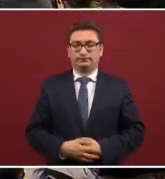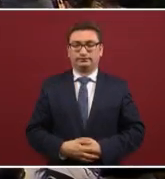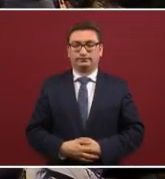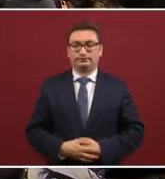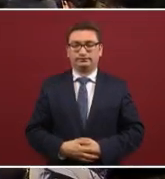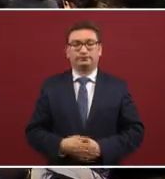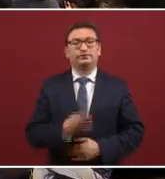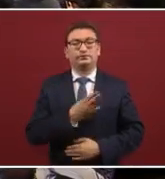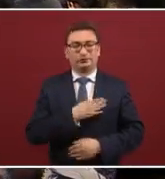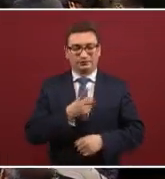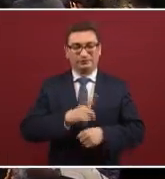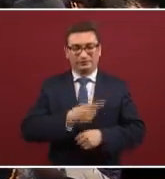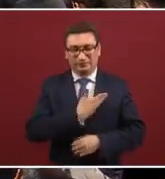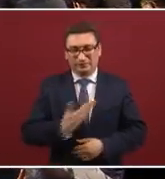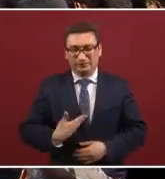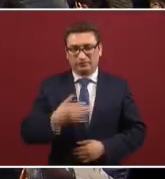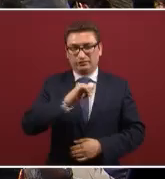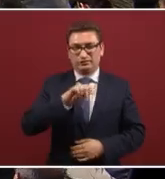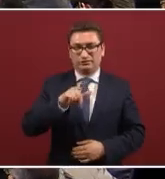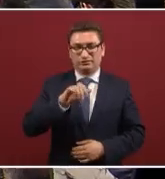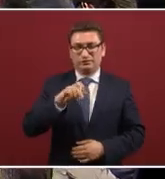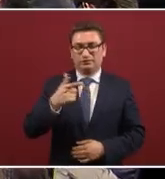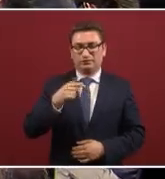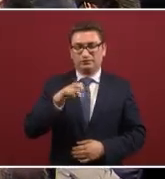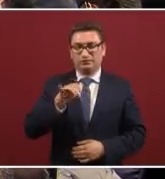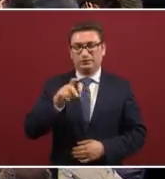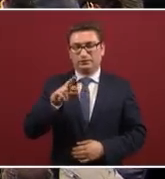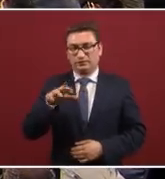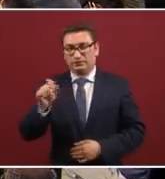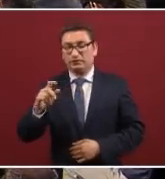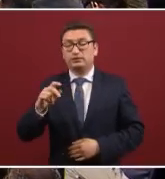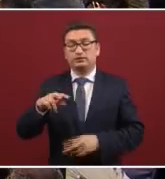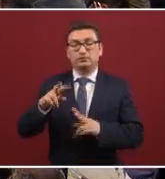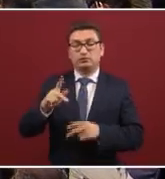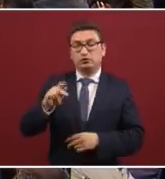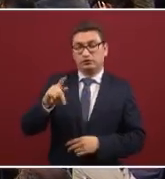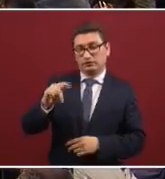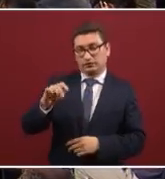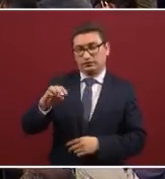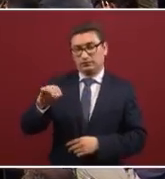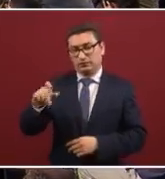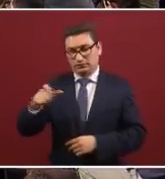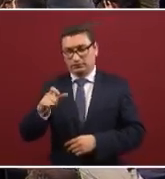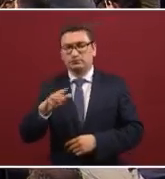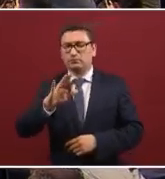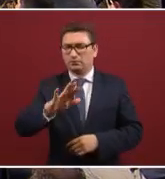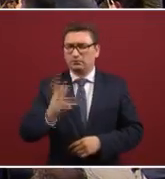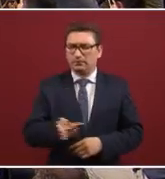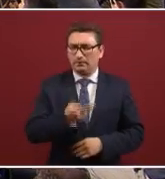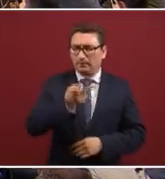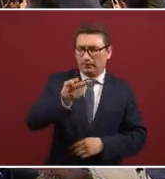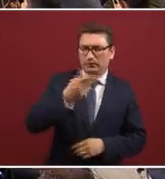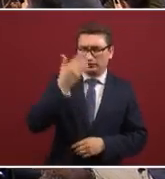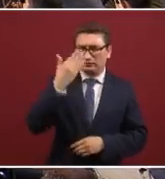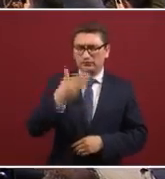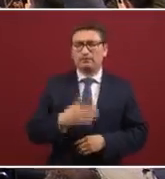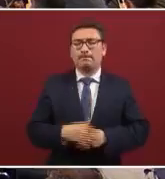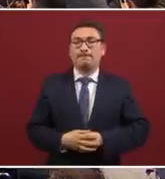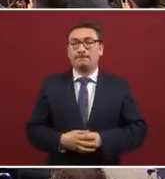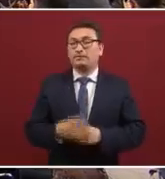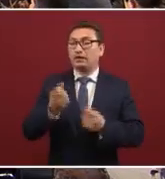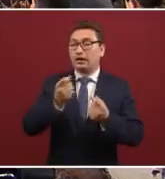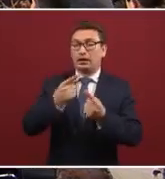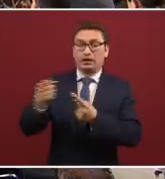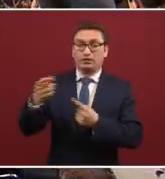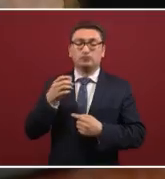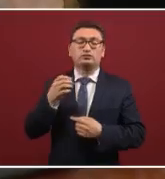Buenos días, presidente. Jocelyn Gutiérrez, de Político.mx, para preguntarle cuál es su postura sobre los recientes ataques que han sufrido algunos